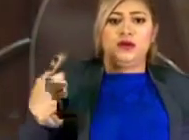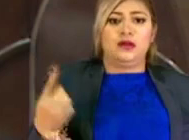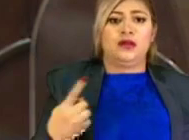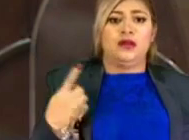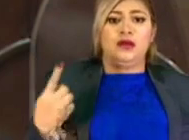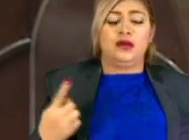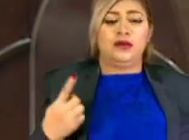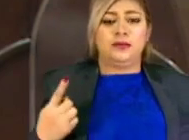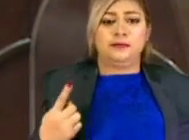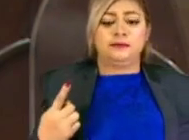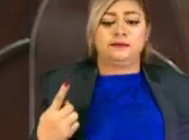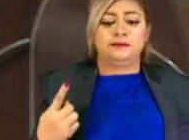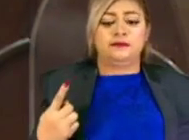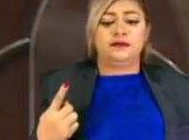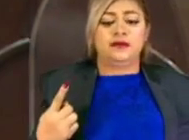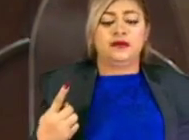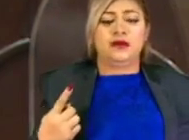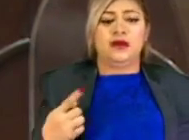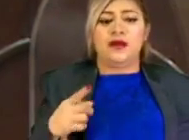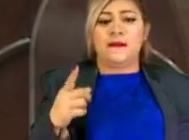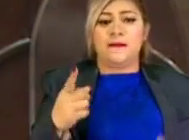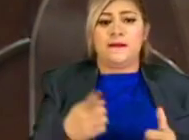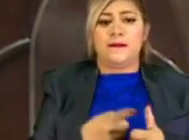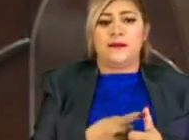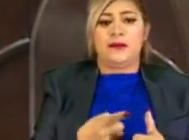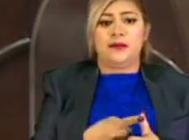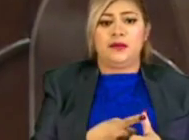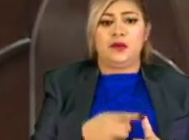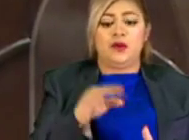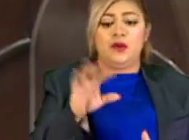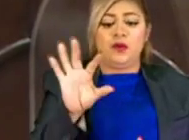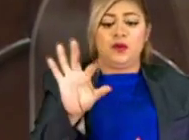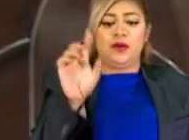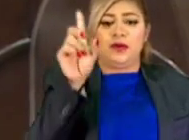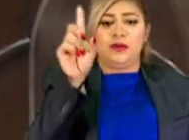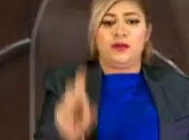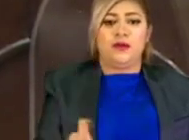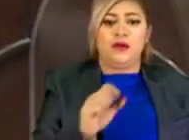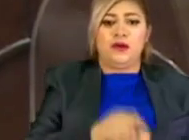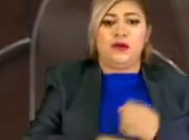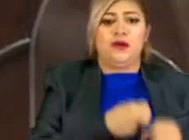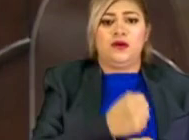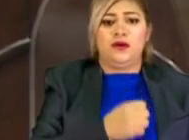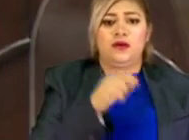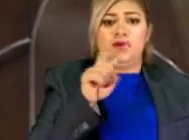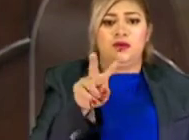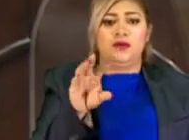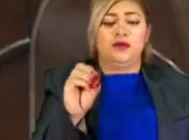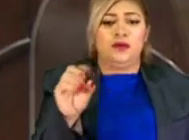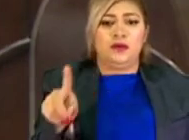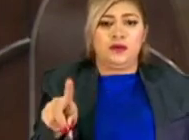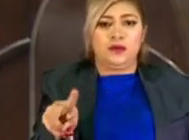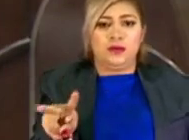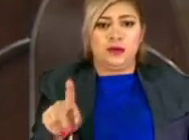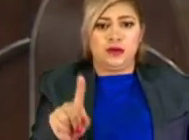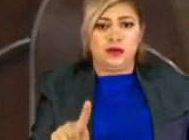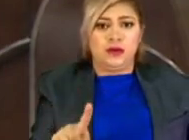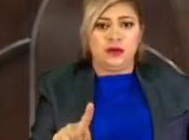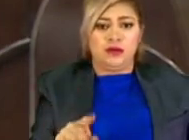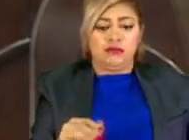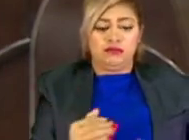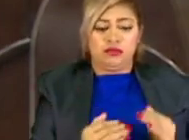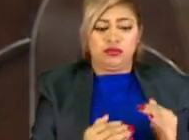República, en los primeros 9 meses del año 2021 alcanzamos un crecimiento